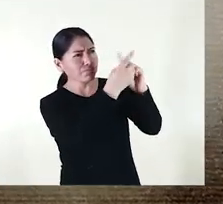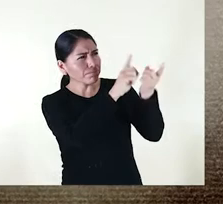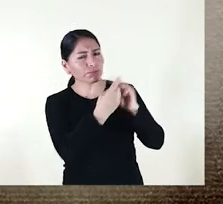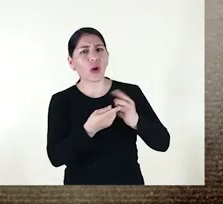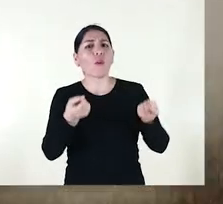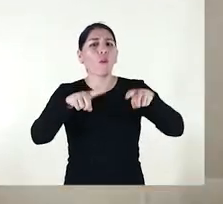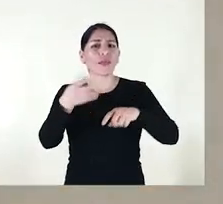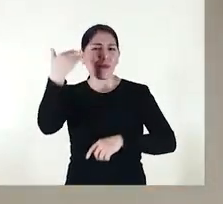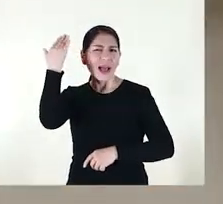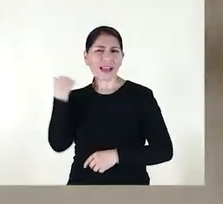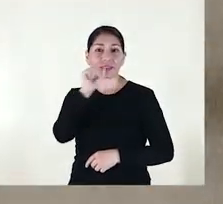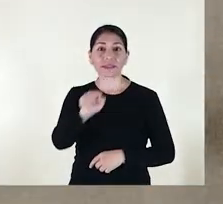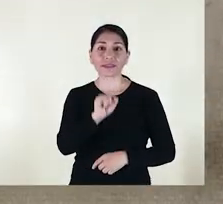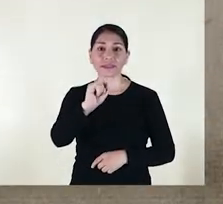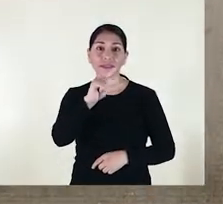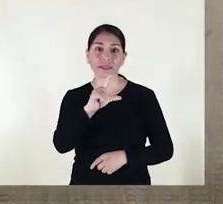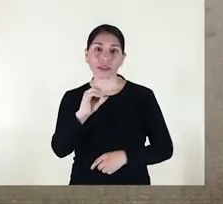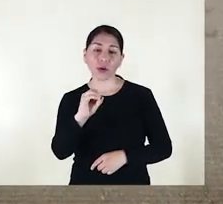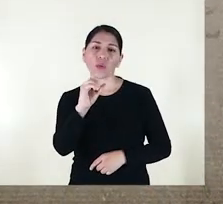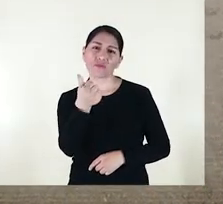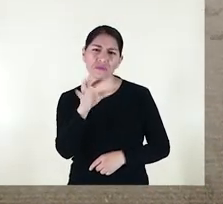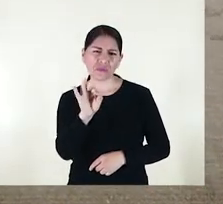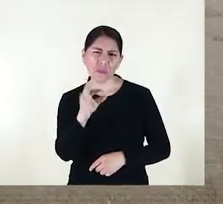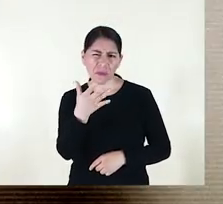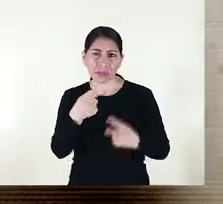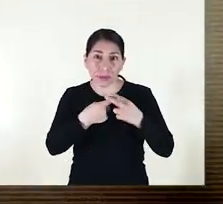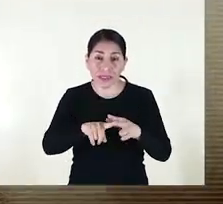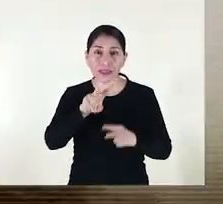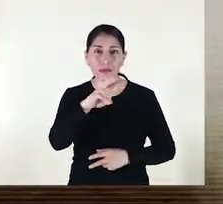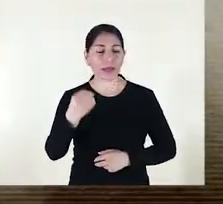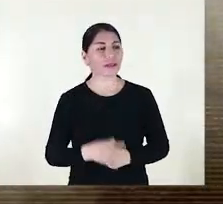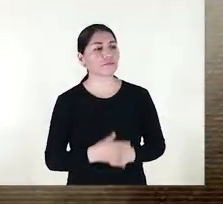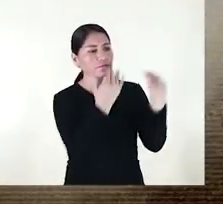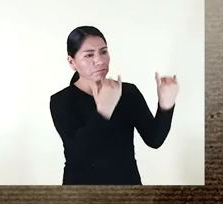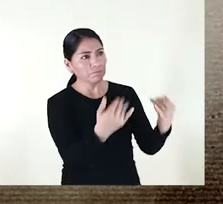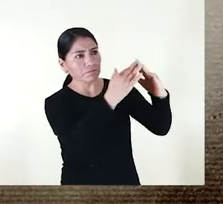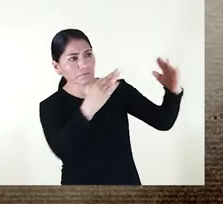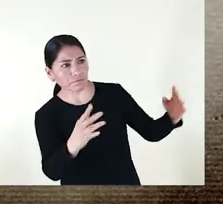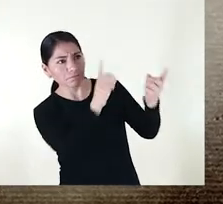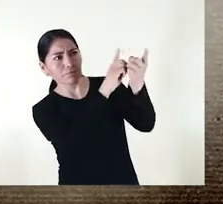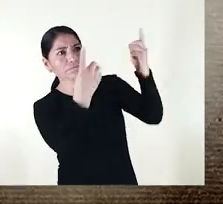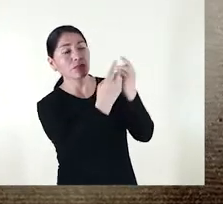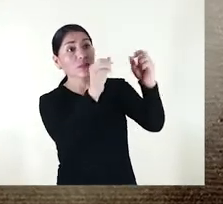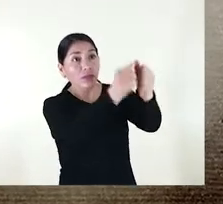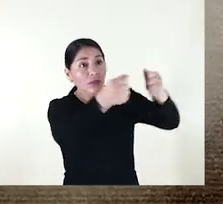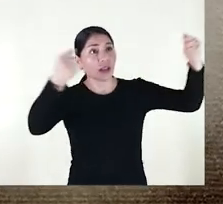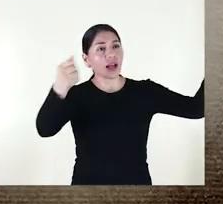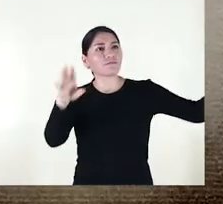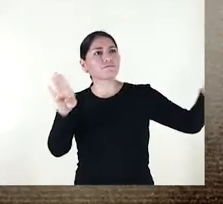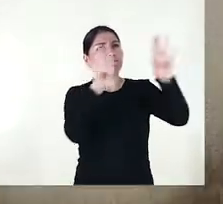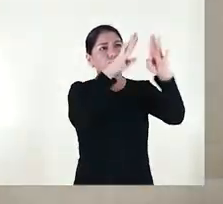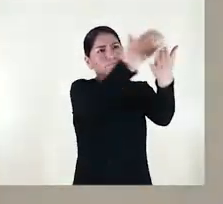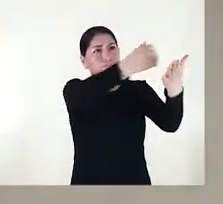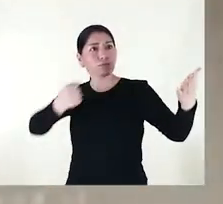el siglo XIX y a principios del siglo XX. La casa por fuera fue remodelada quitándosele balcones para hacer una fachada